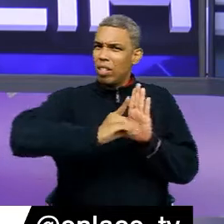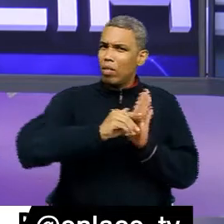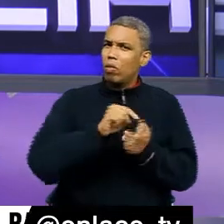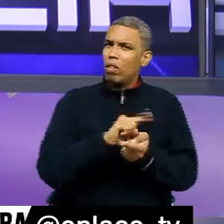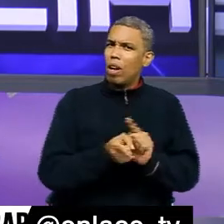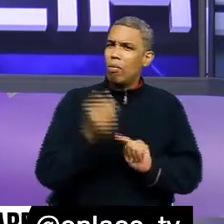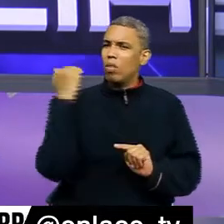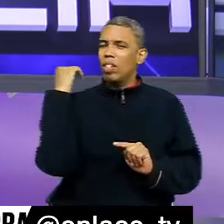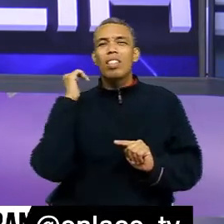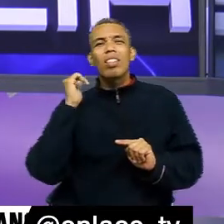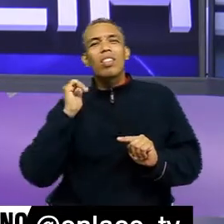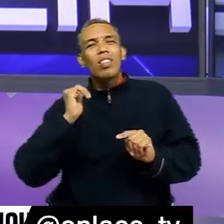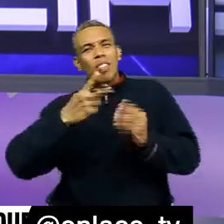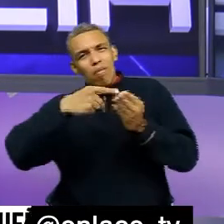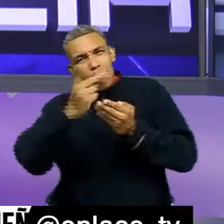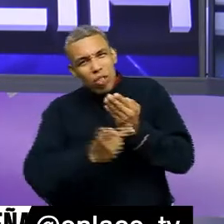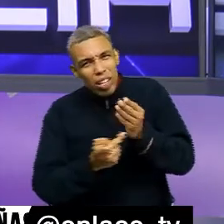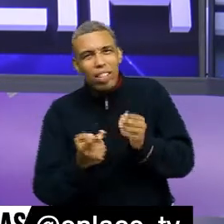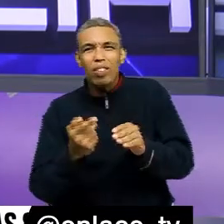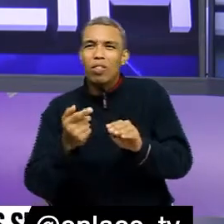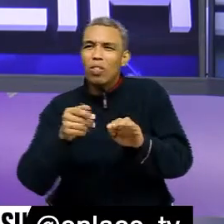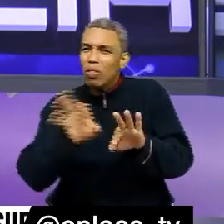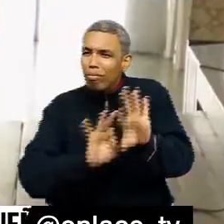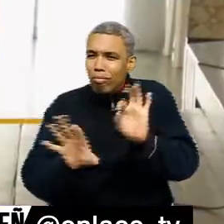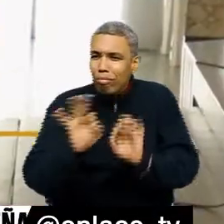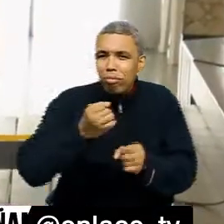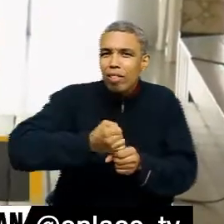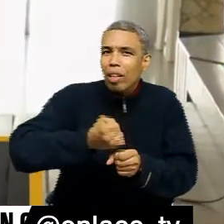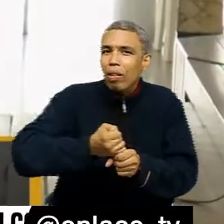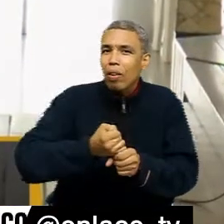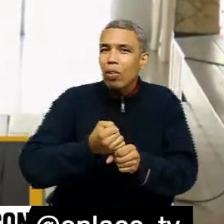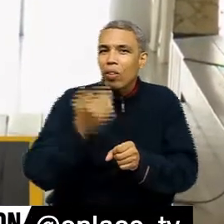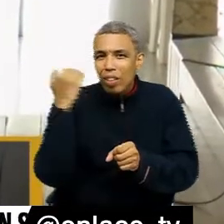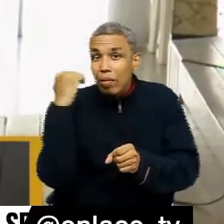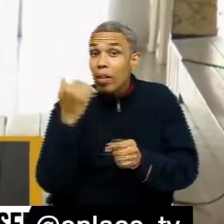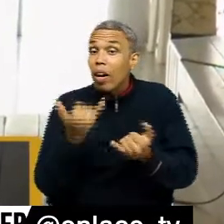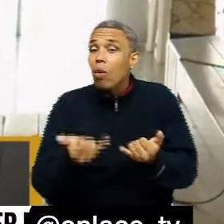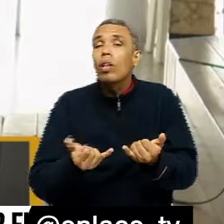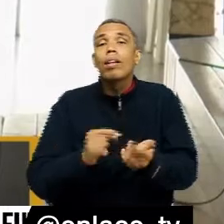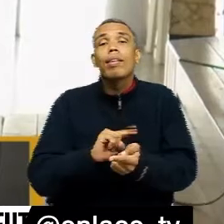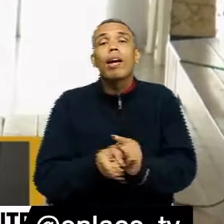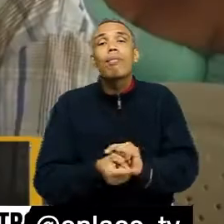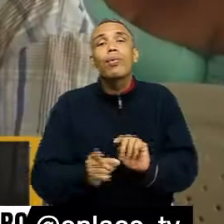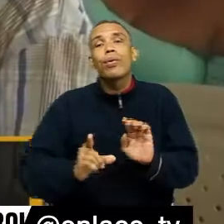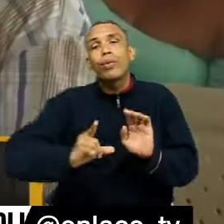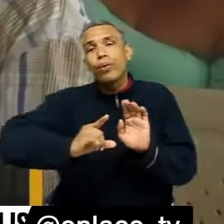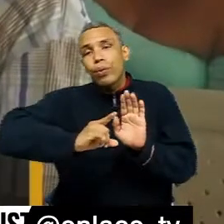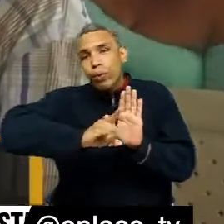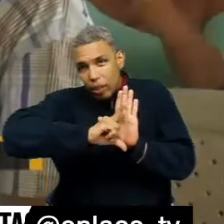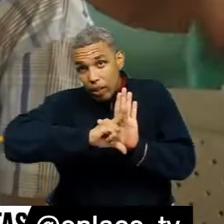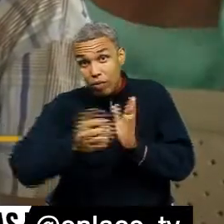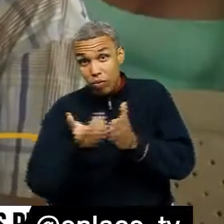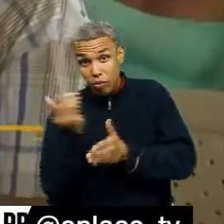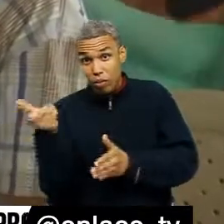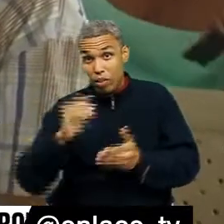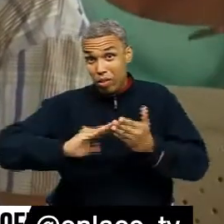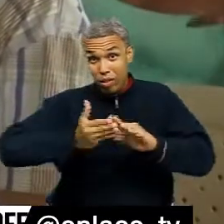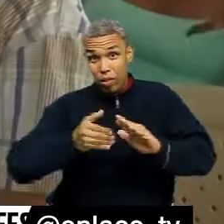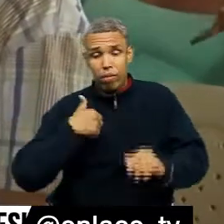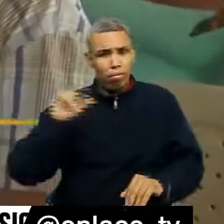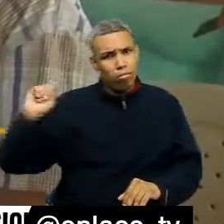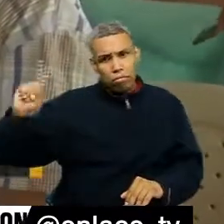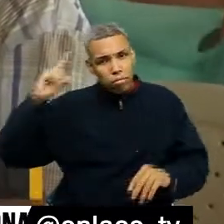donde se ejecuten proyectos de la industria petrolera. En el auditorio del Club de Mares se cumplió la reunión con la comunidad, líderes de asojuntas y miembros del